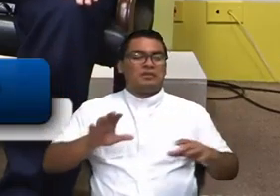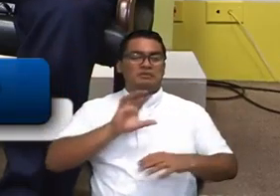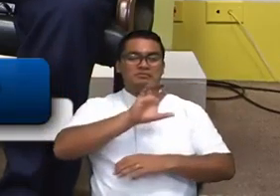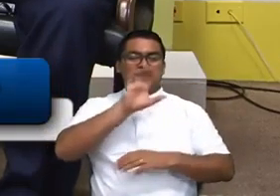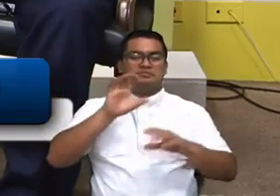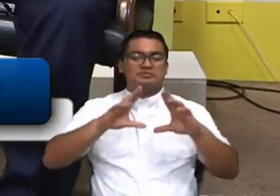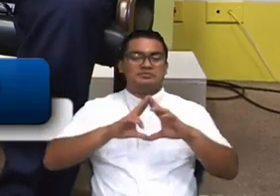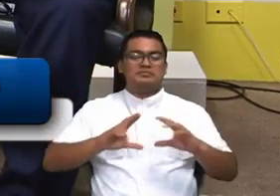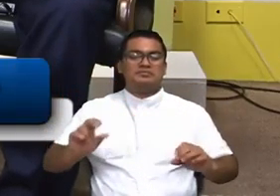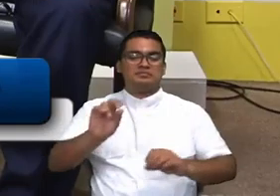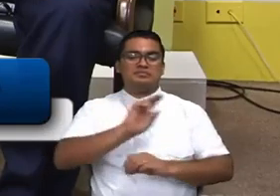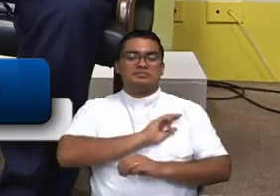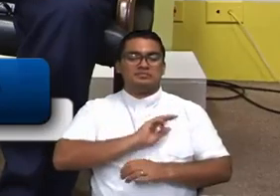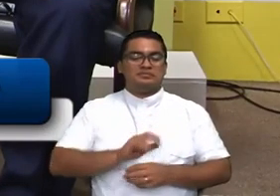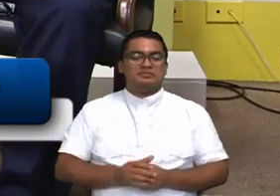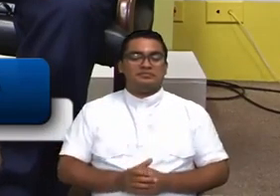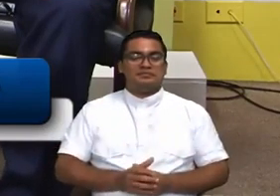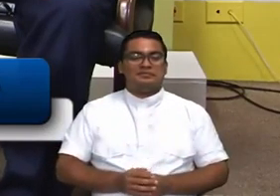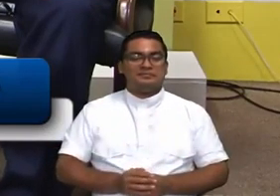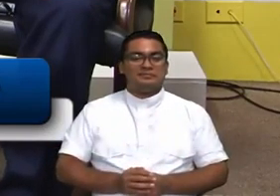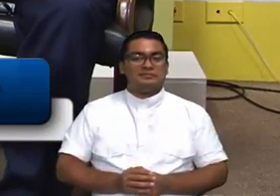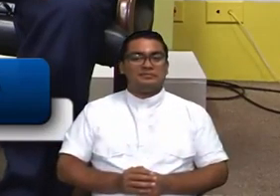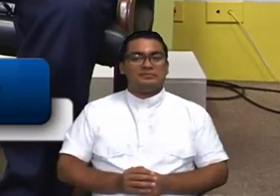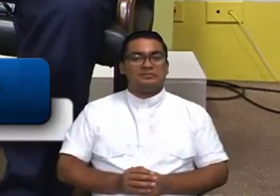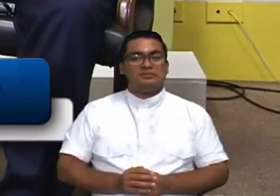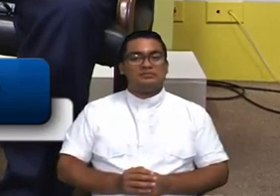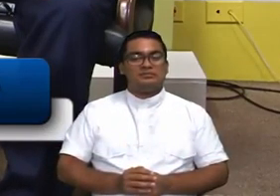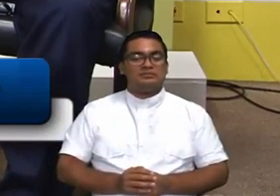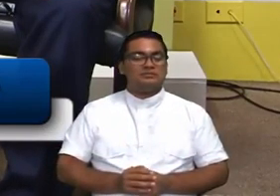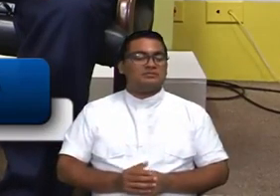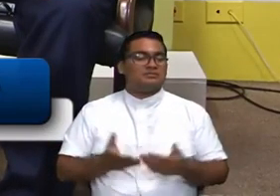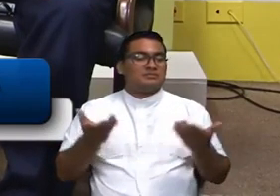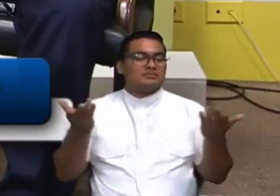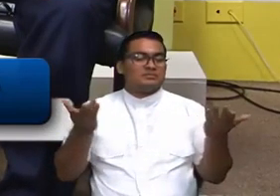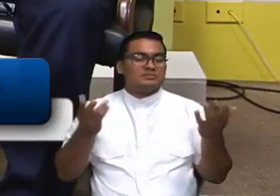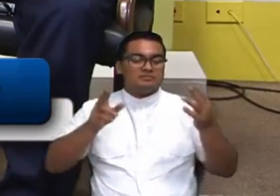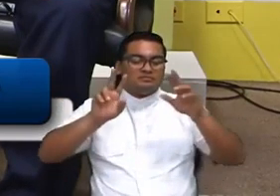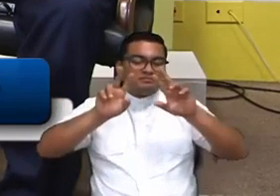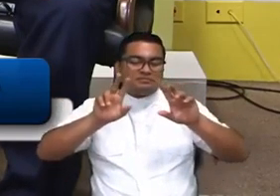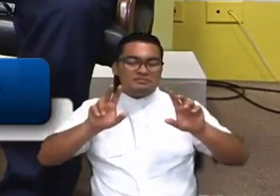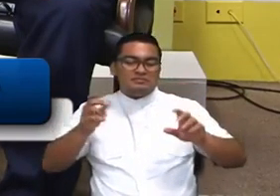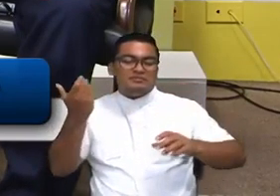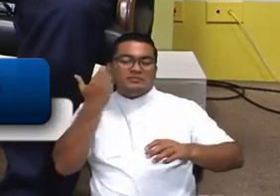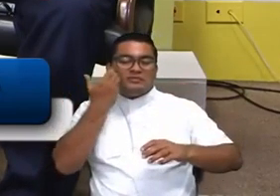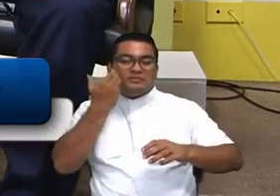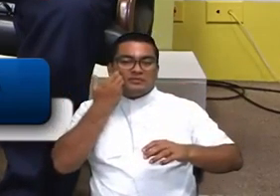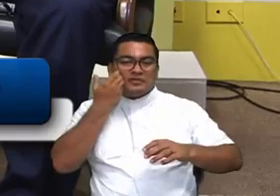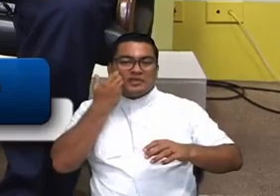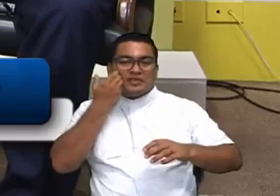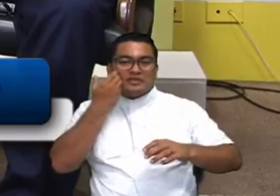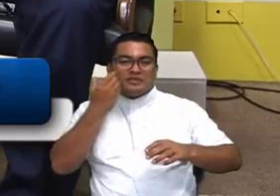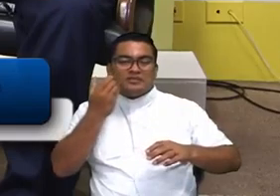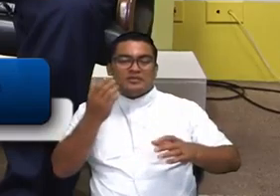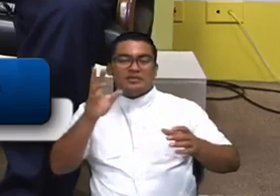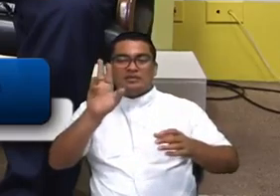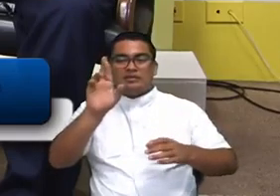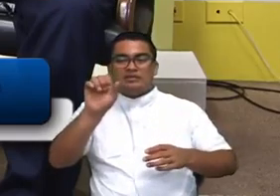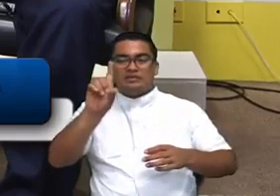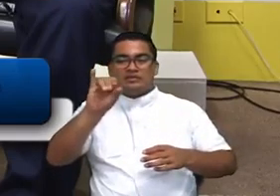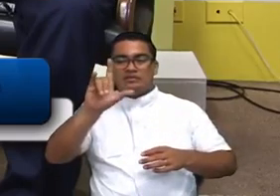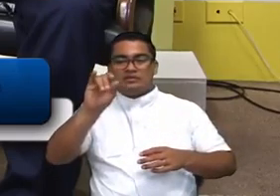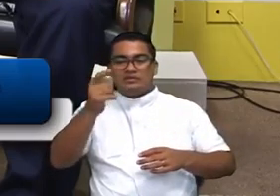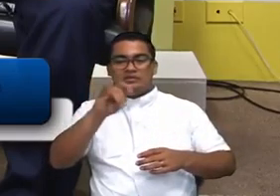fundamental, doctor, también. Ahora, ¿qué enfermedades se puede diagnosticar con la radiología, doctor? Hablamos de la